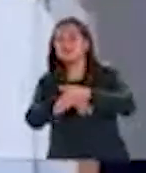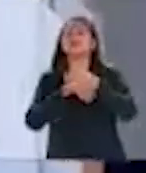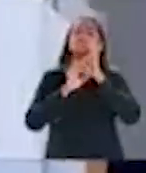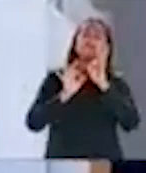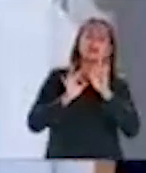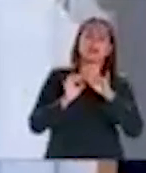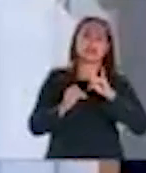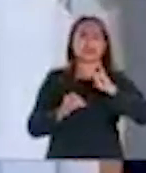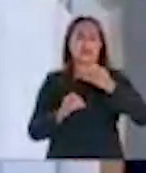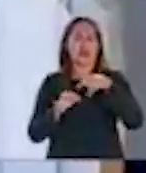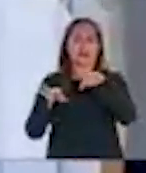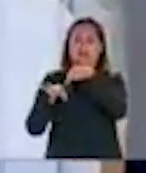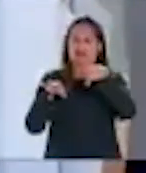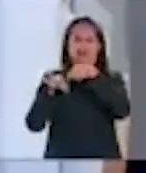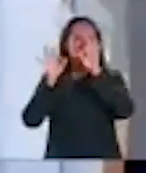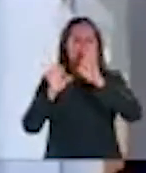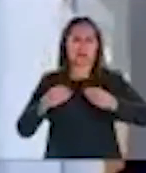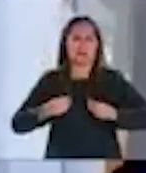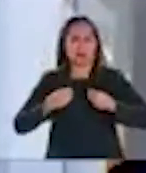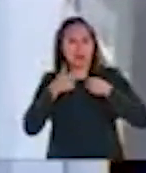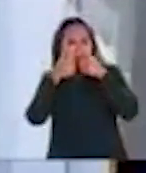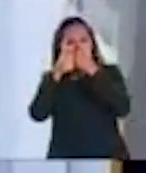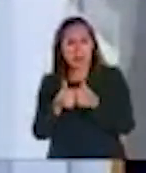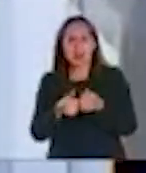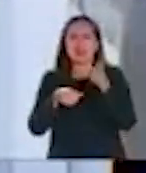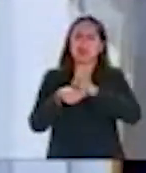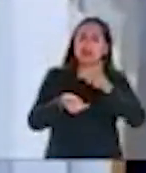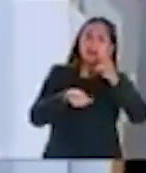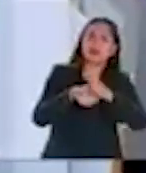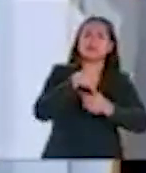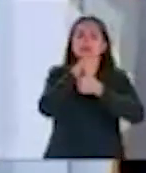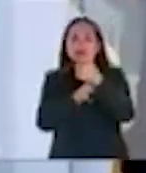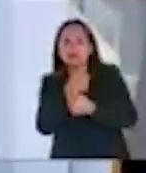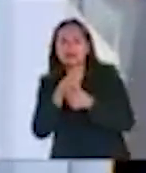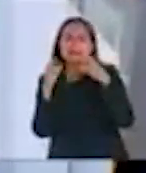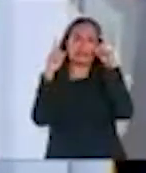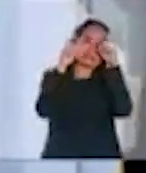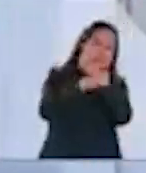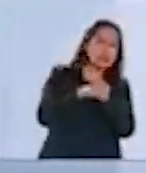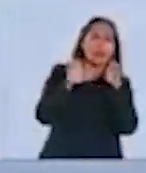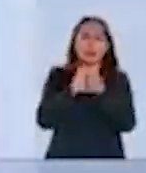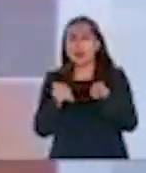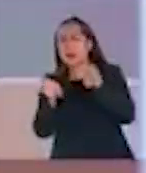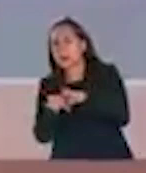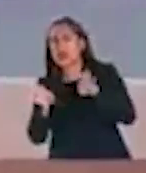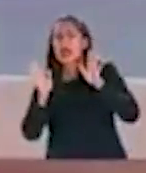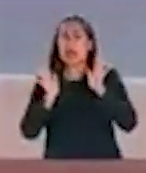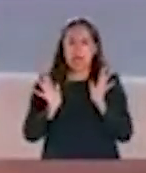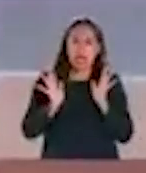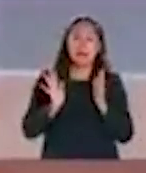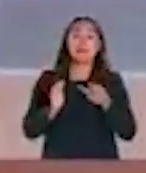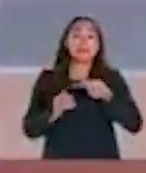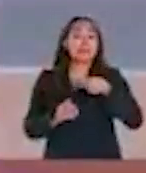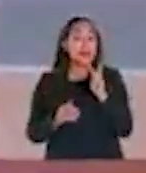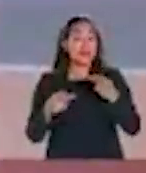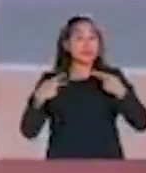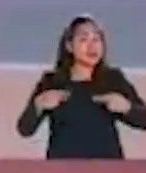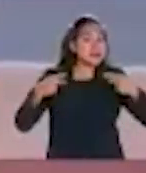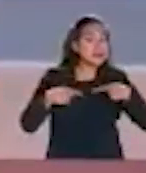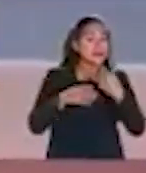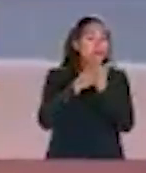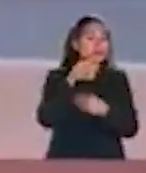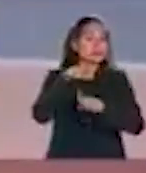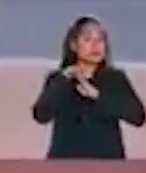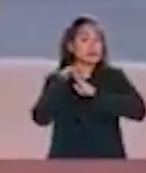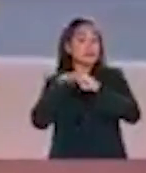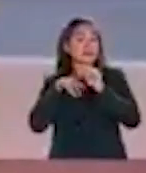ahí que todos los días compiten que todos los días enfrenta retos y que enfrenta también el reto de una migración que busca en tijuana